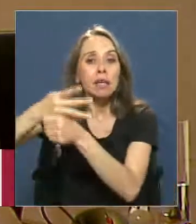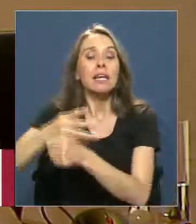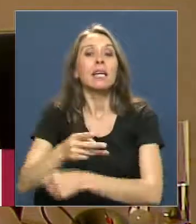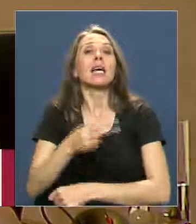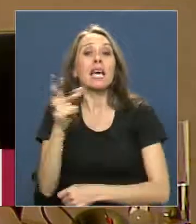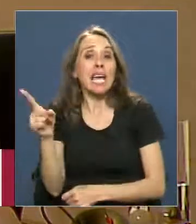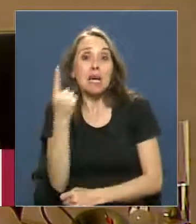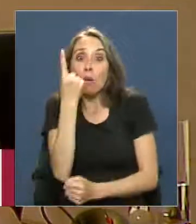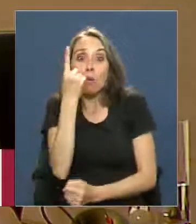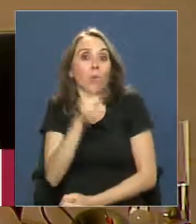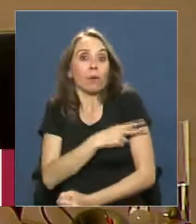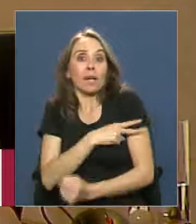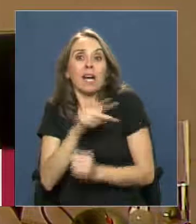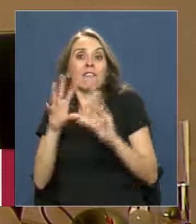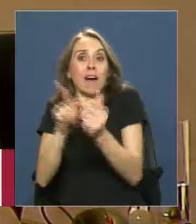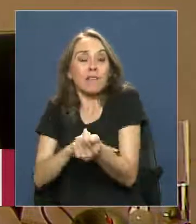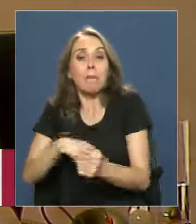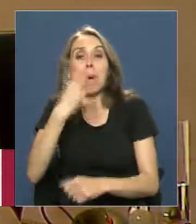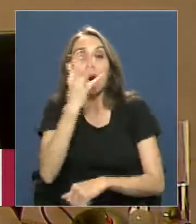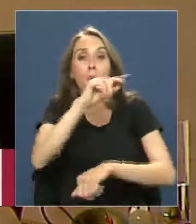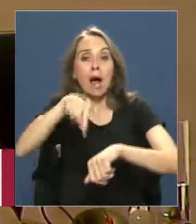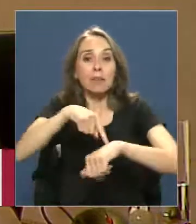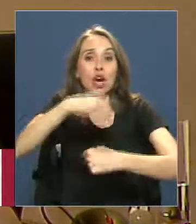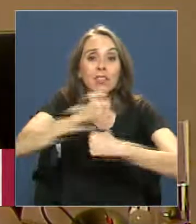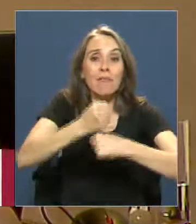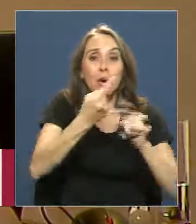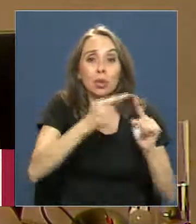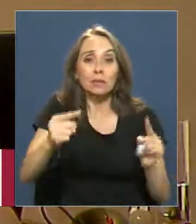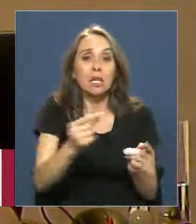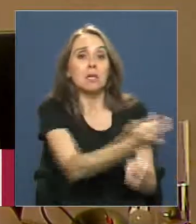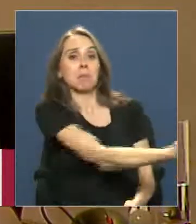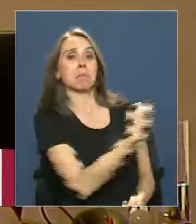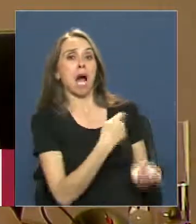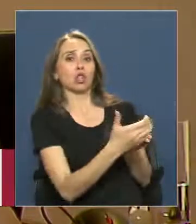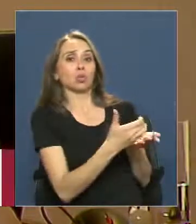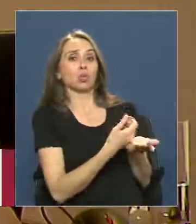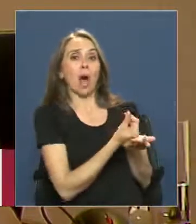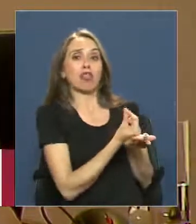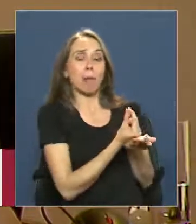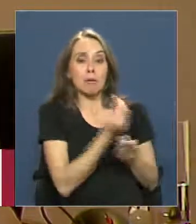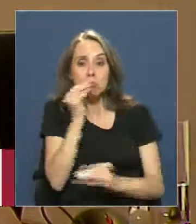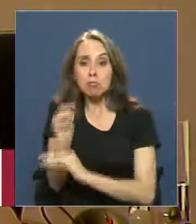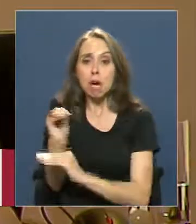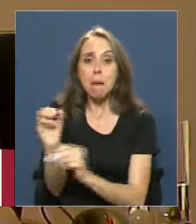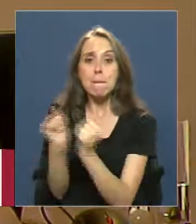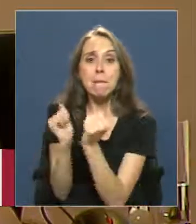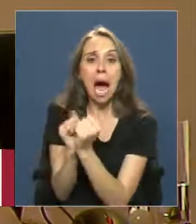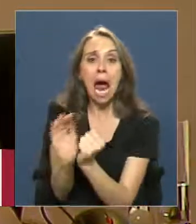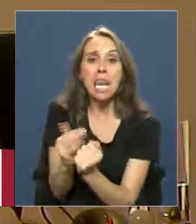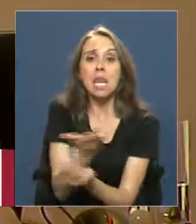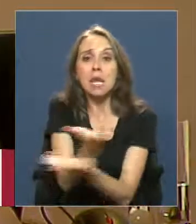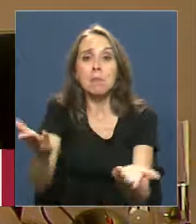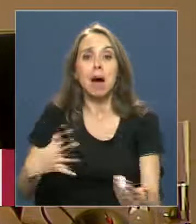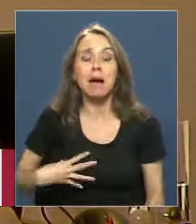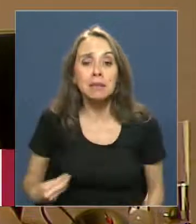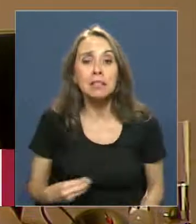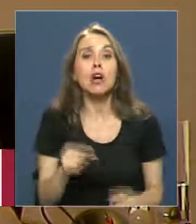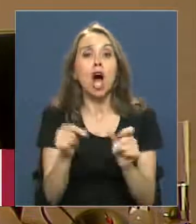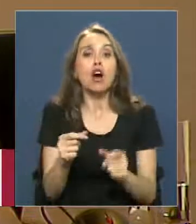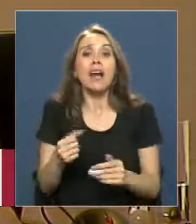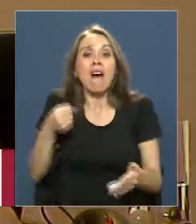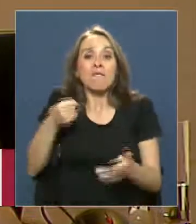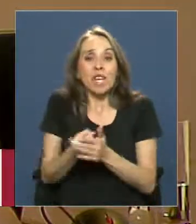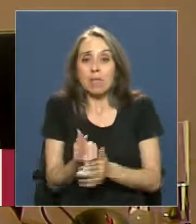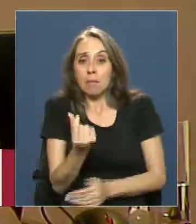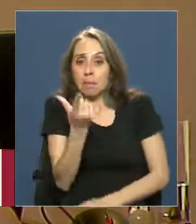que trabajan más de 40 horas a la semana por el sueldo mínimo para llevar el pan a sus hijos, que no llegan a fin de mes y ahora, para sobrevivir a esta emergencia